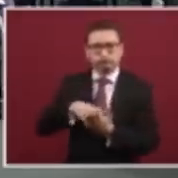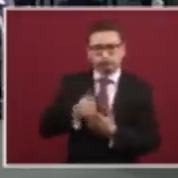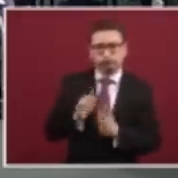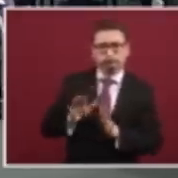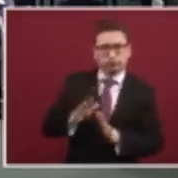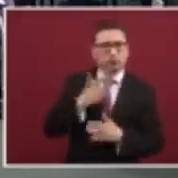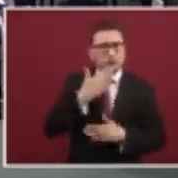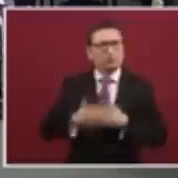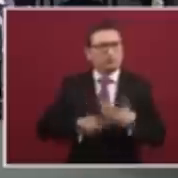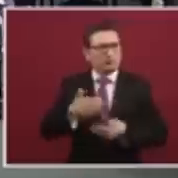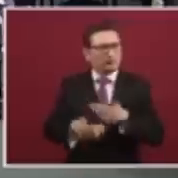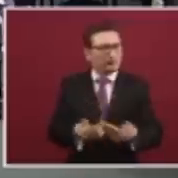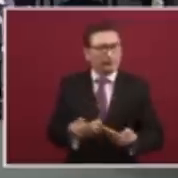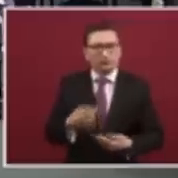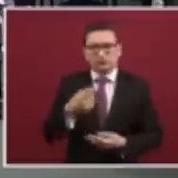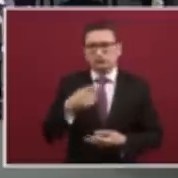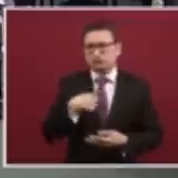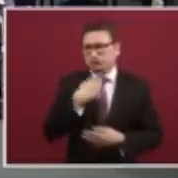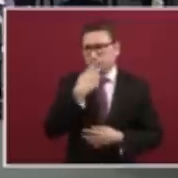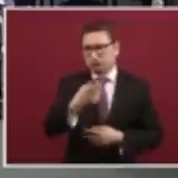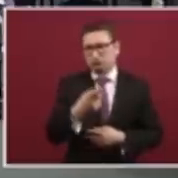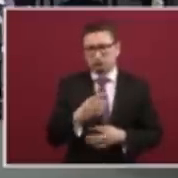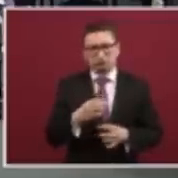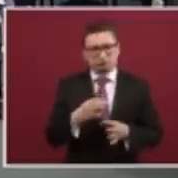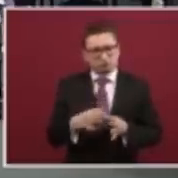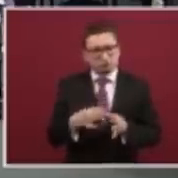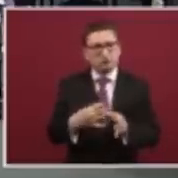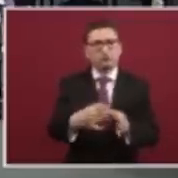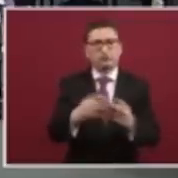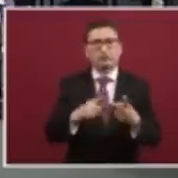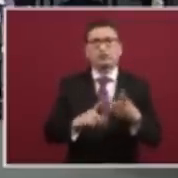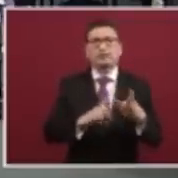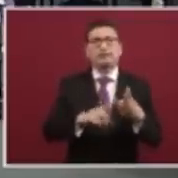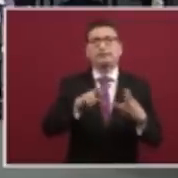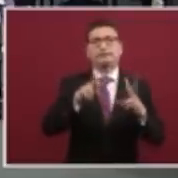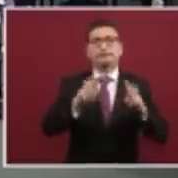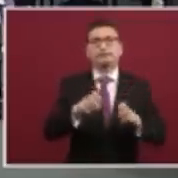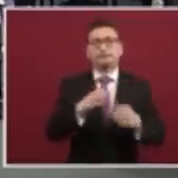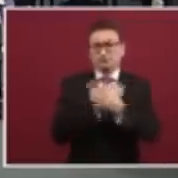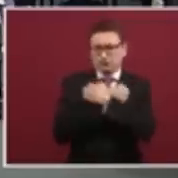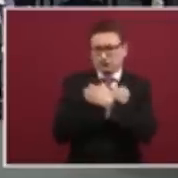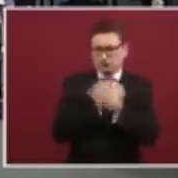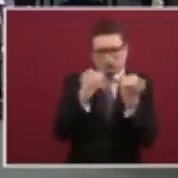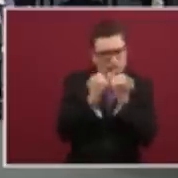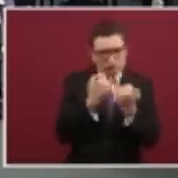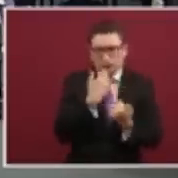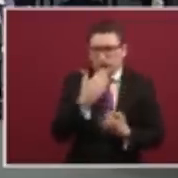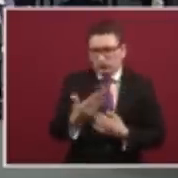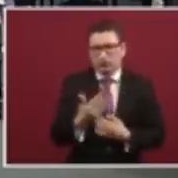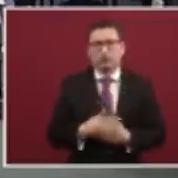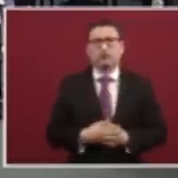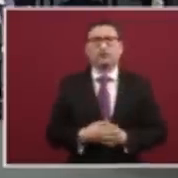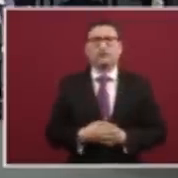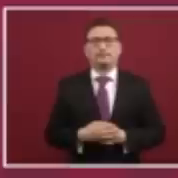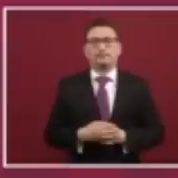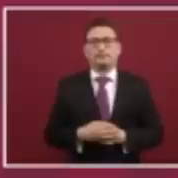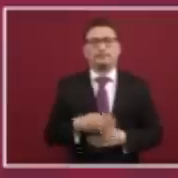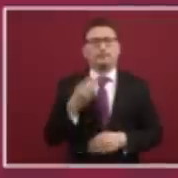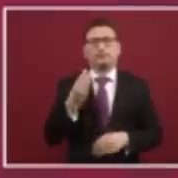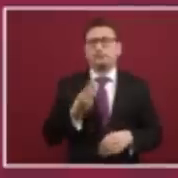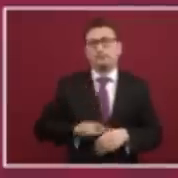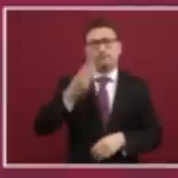Les diría que vamos bien en lo educativo, muy bien